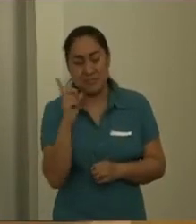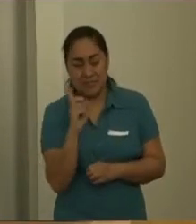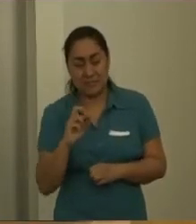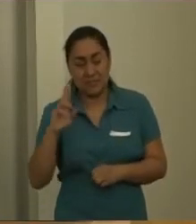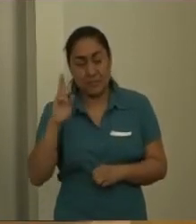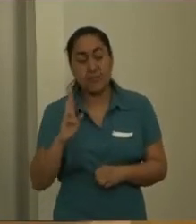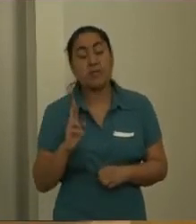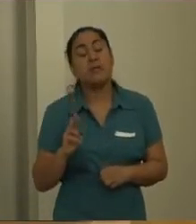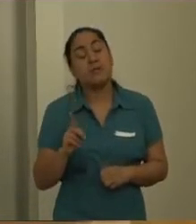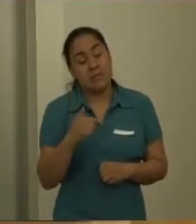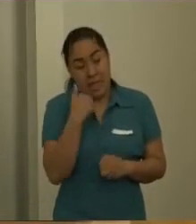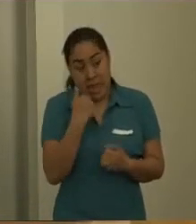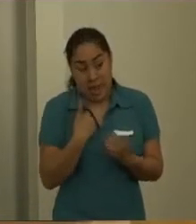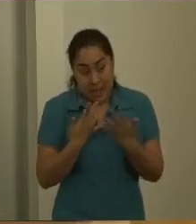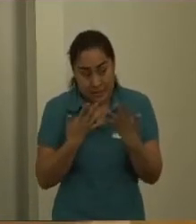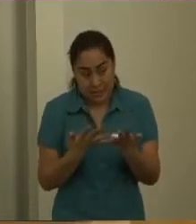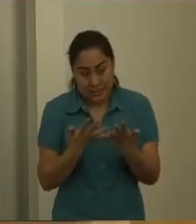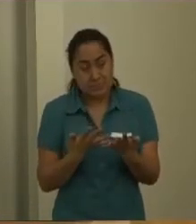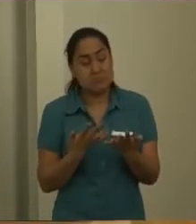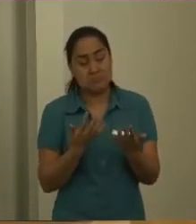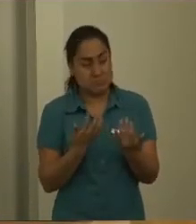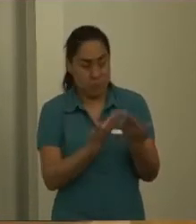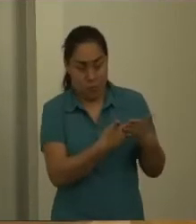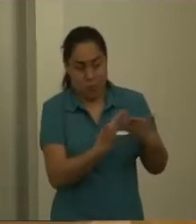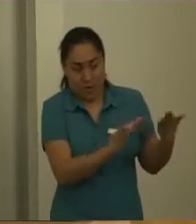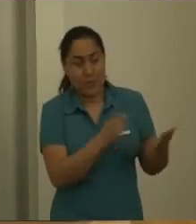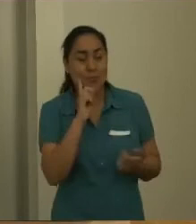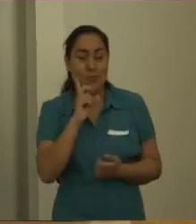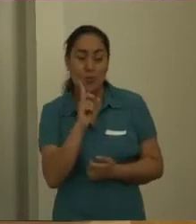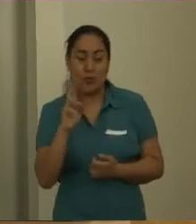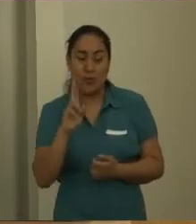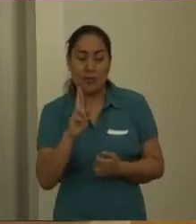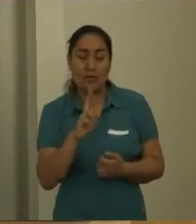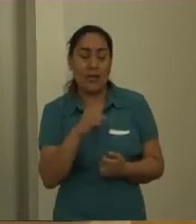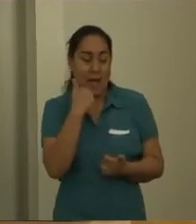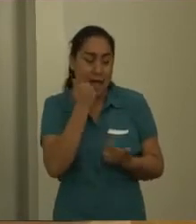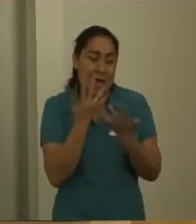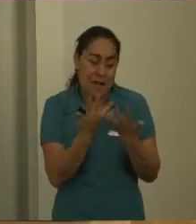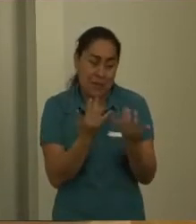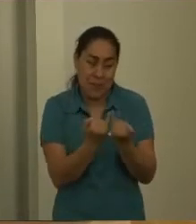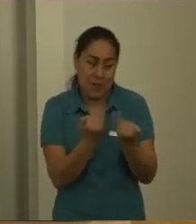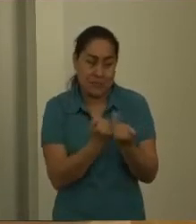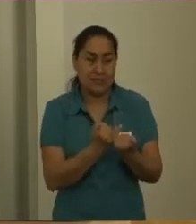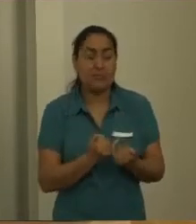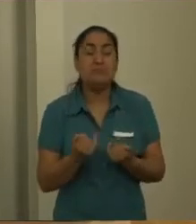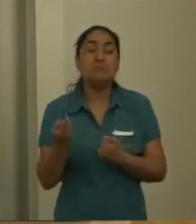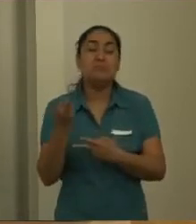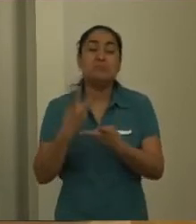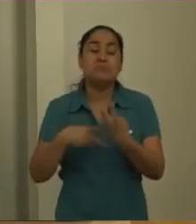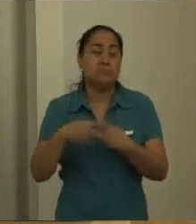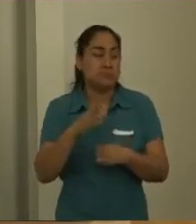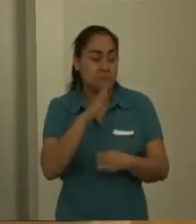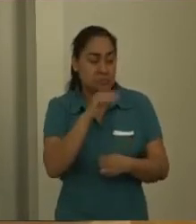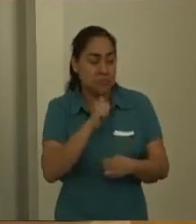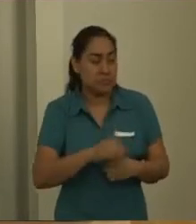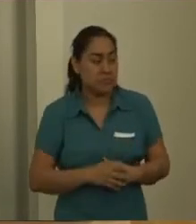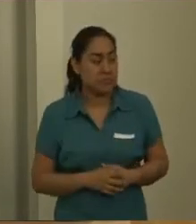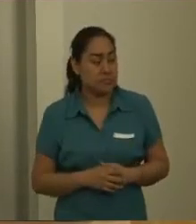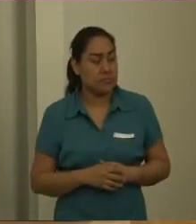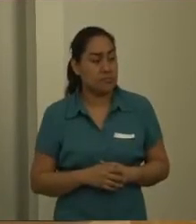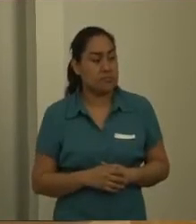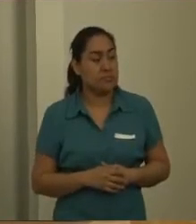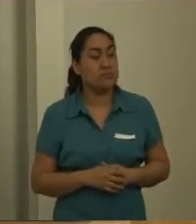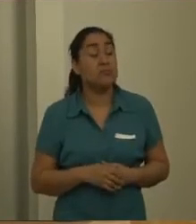deseo bueno es el deseo de la doctora john hull y no pudo acompañarnos por razones fuera de su voluntad que